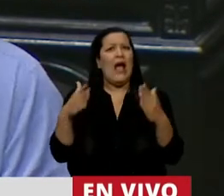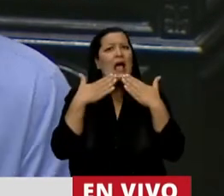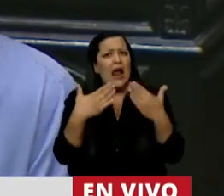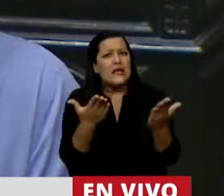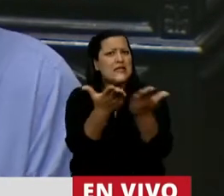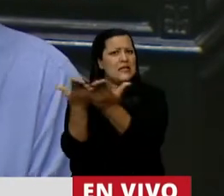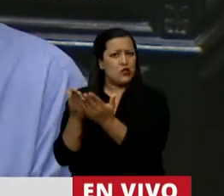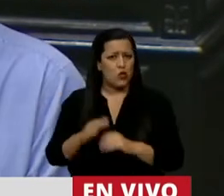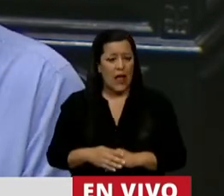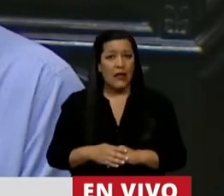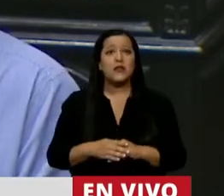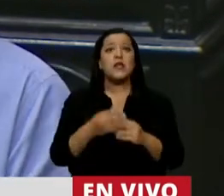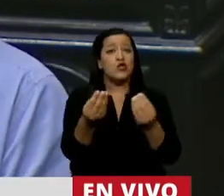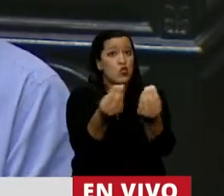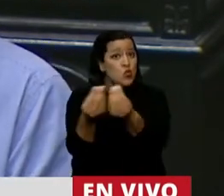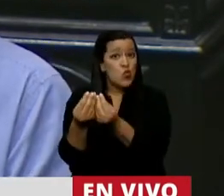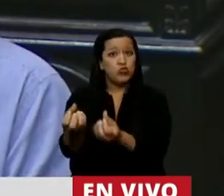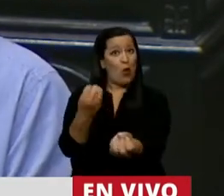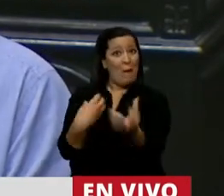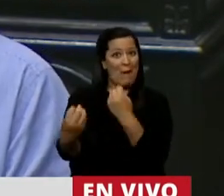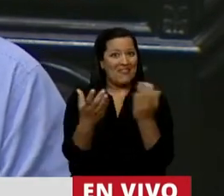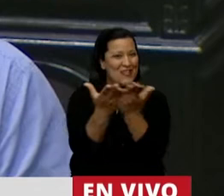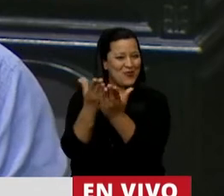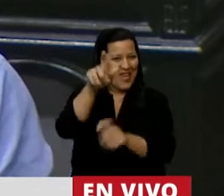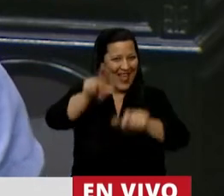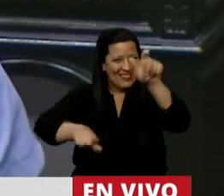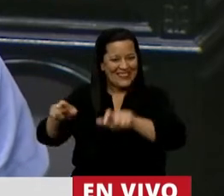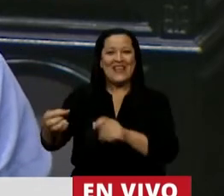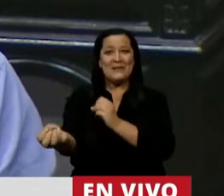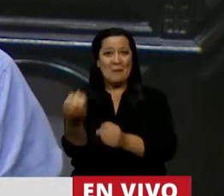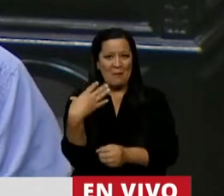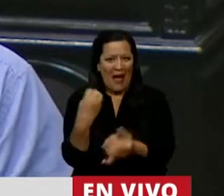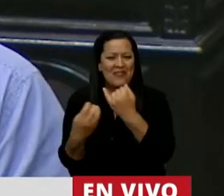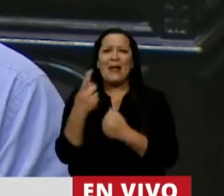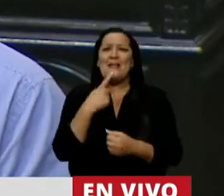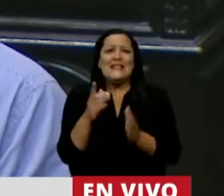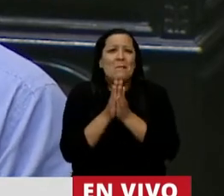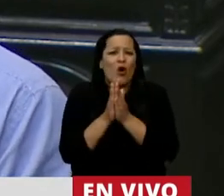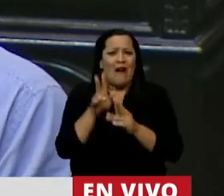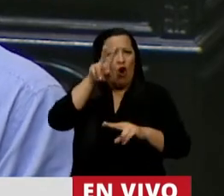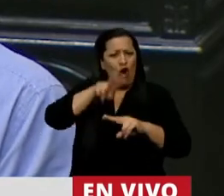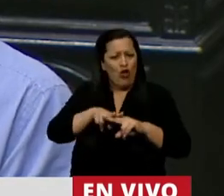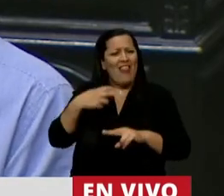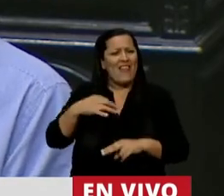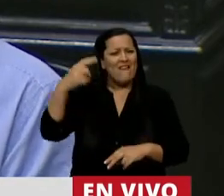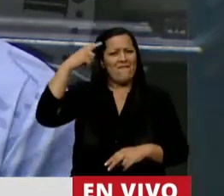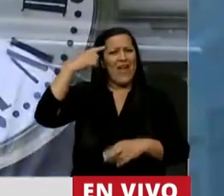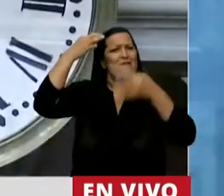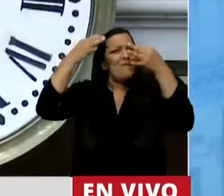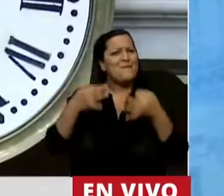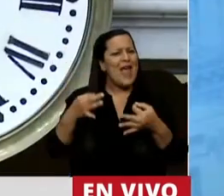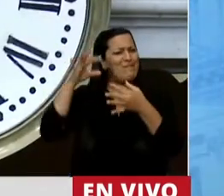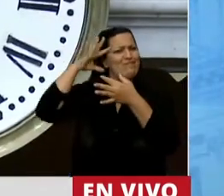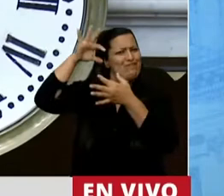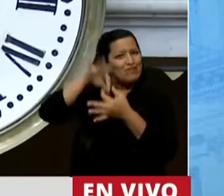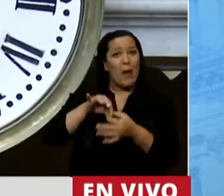en la que muchos de ellos me mandaron mensajes diciendo que cuando esté sentado acá sea coherente con las